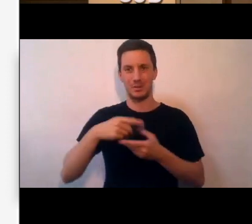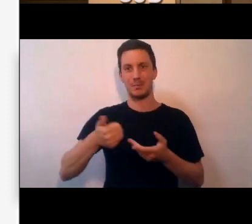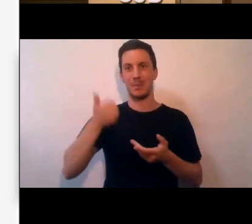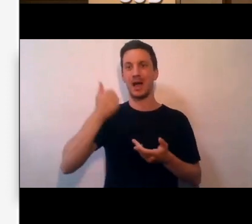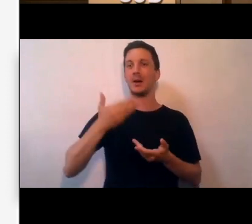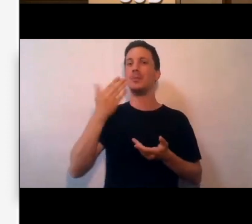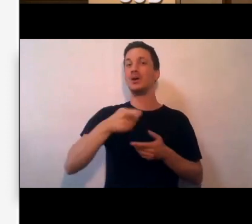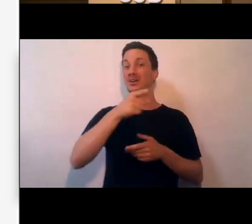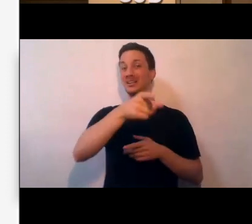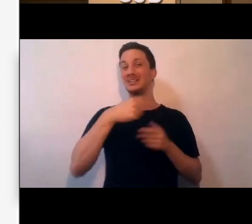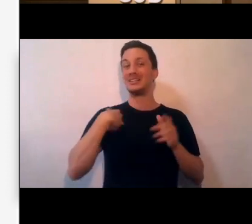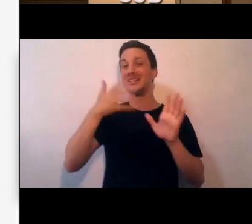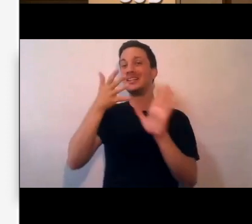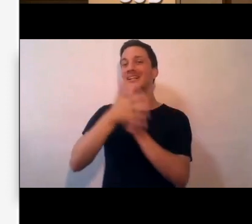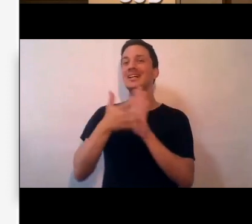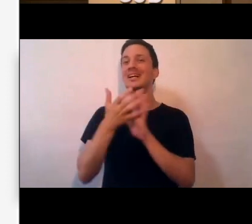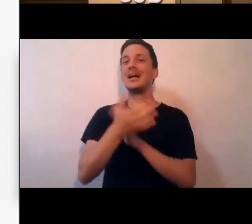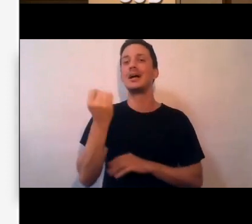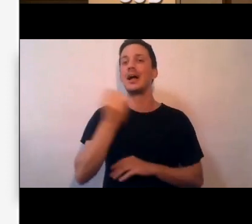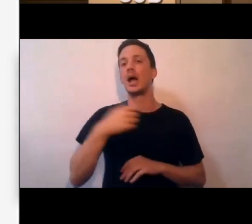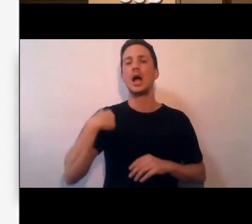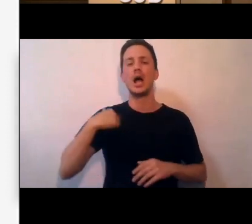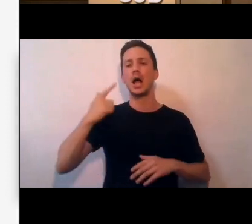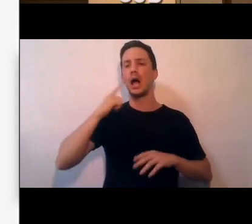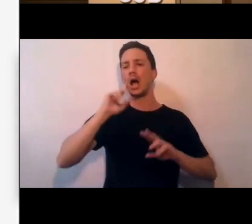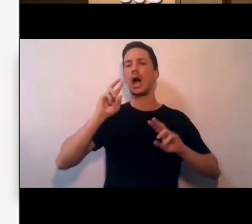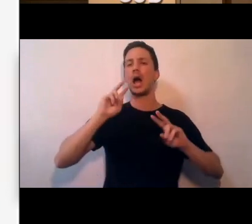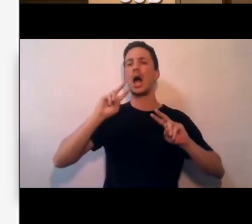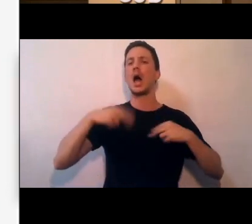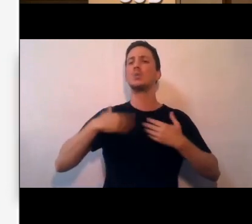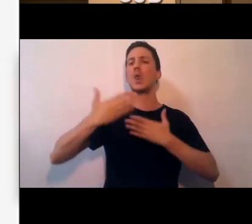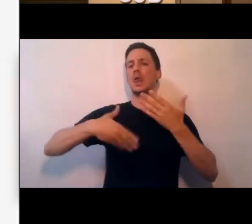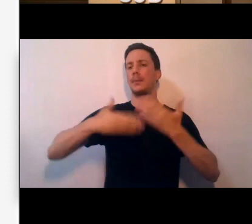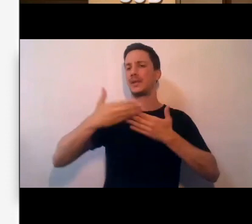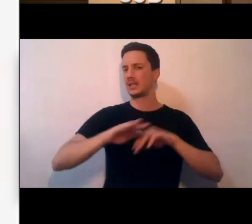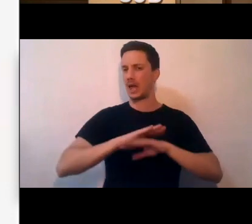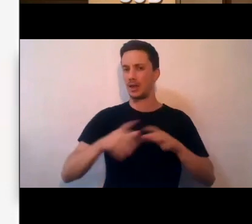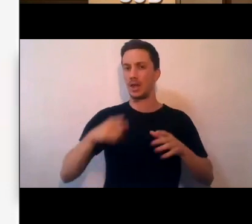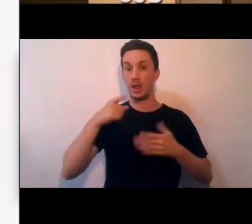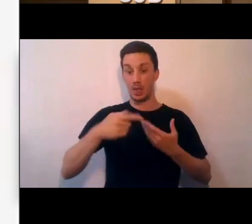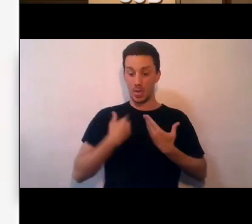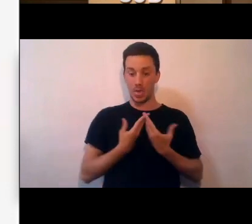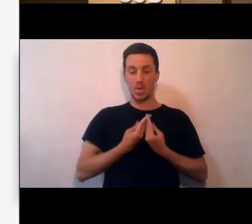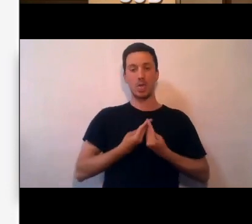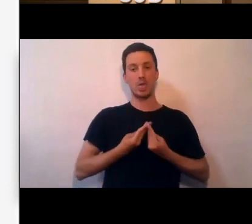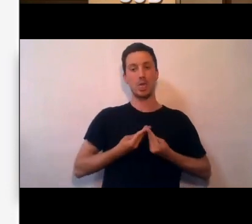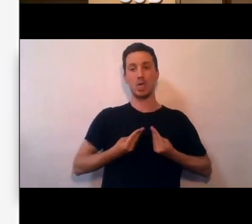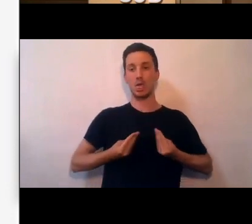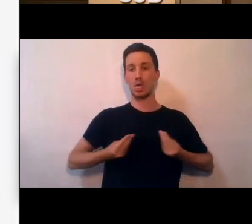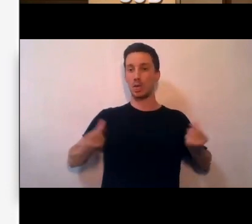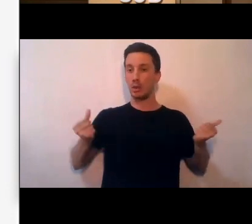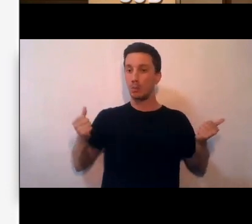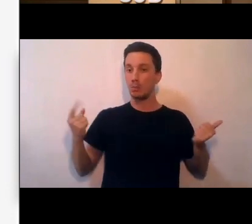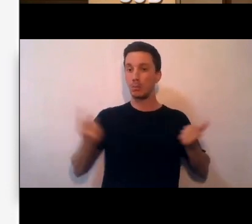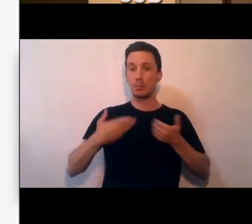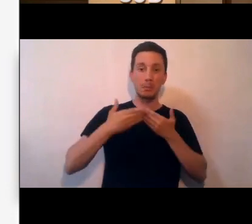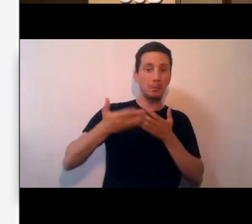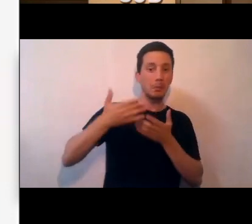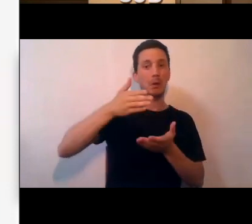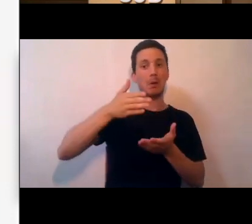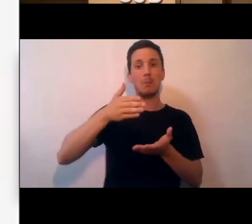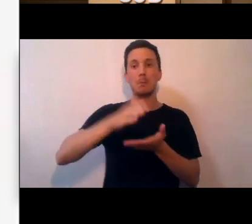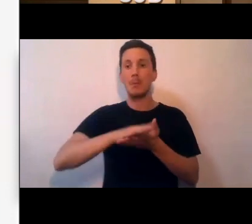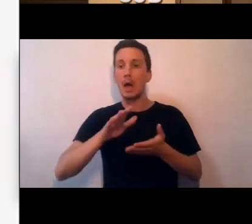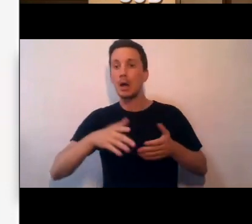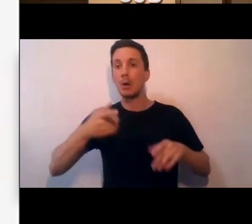los moluscums es decir que es autolimitada, quiere decir que desaparecen solos en el proceso de meses o años. Son causados por